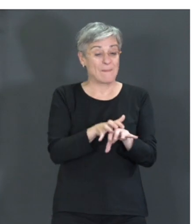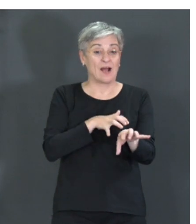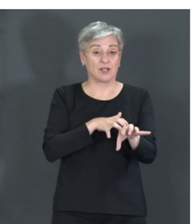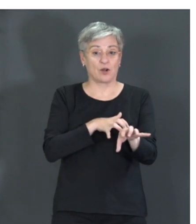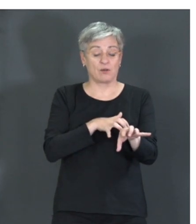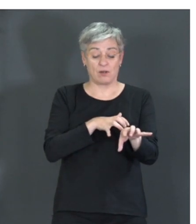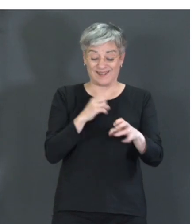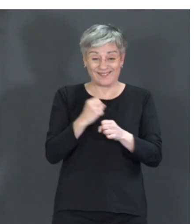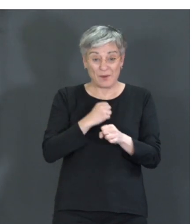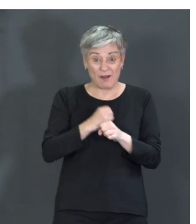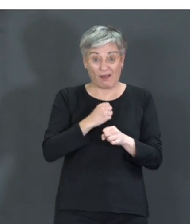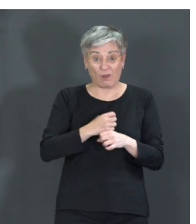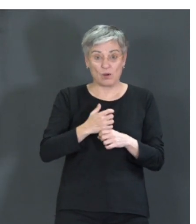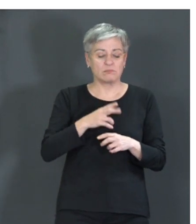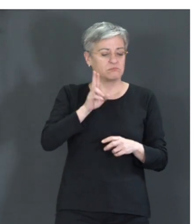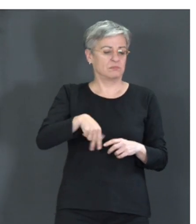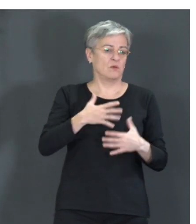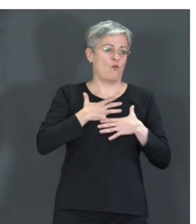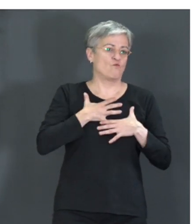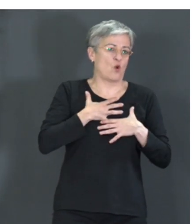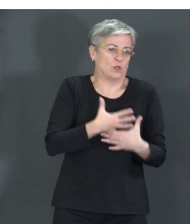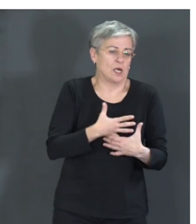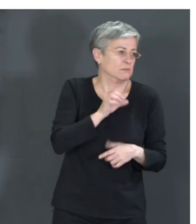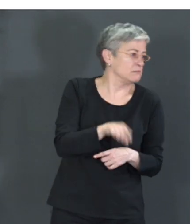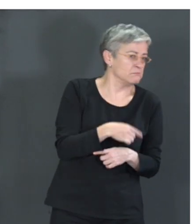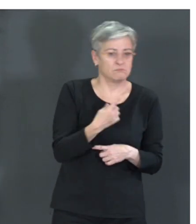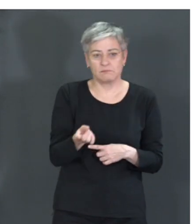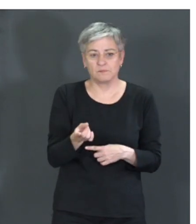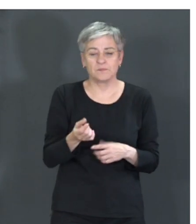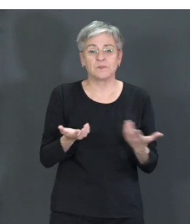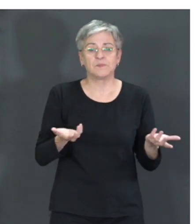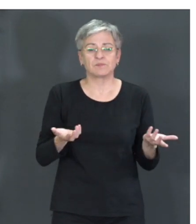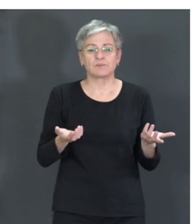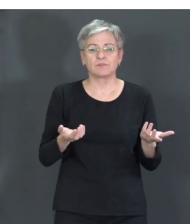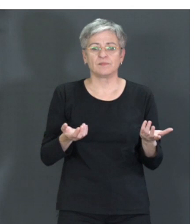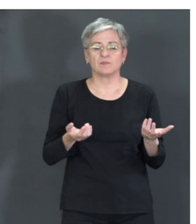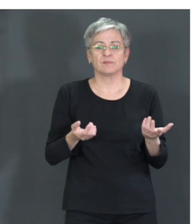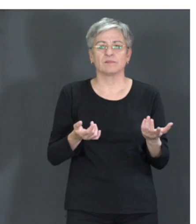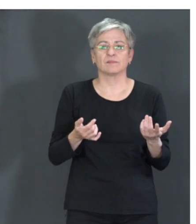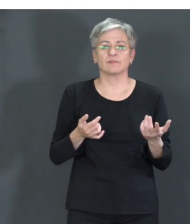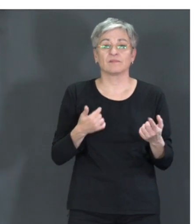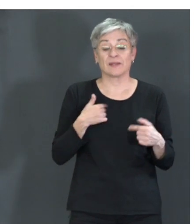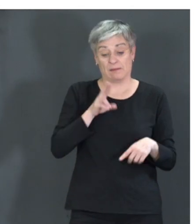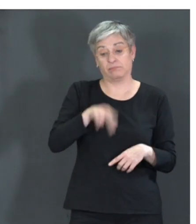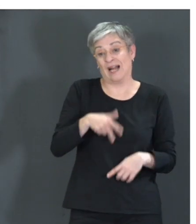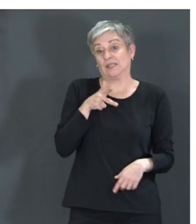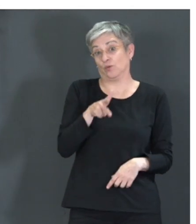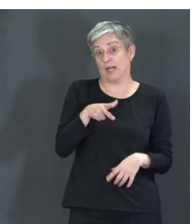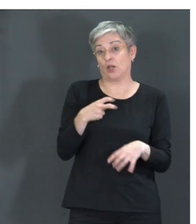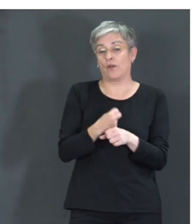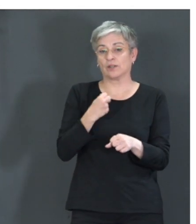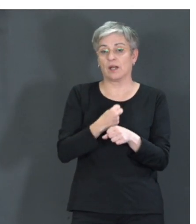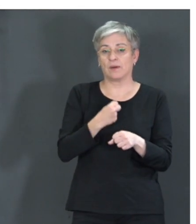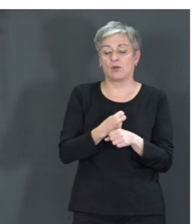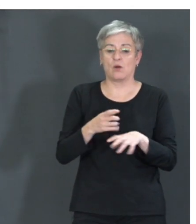el trabajador lo hará de manera voluntaria. Esto ya nos... Siendo un derecho, obviamente, de los trabajadores a